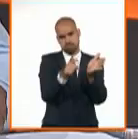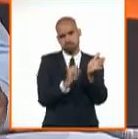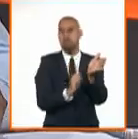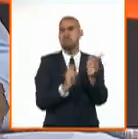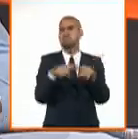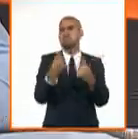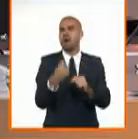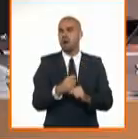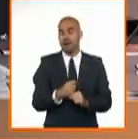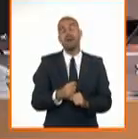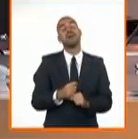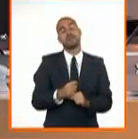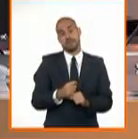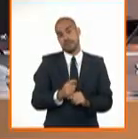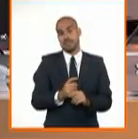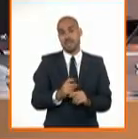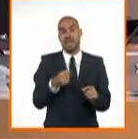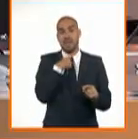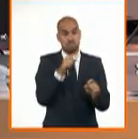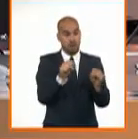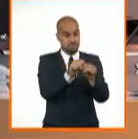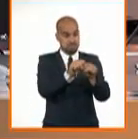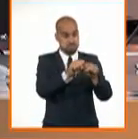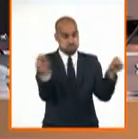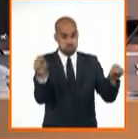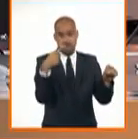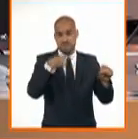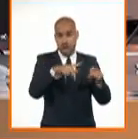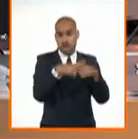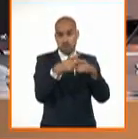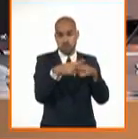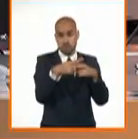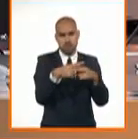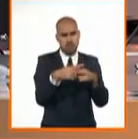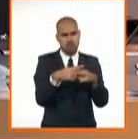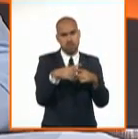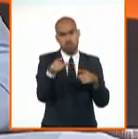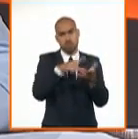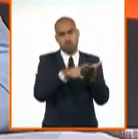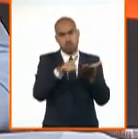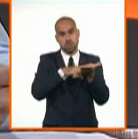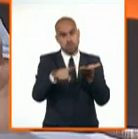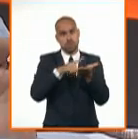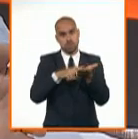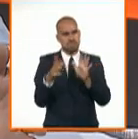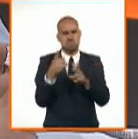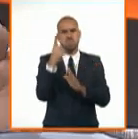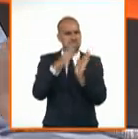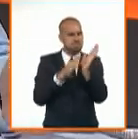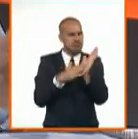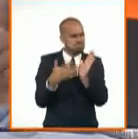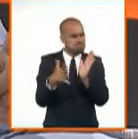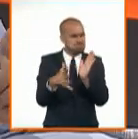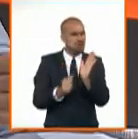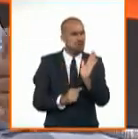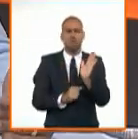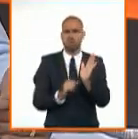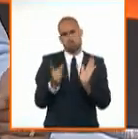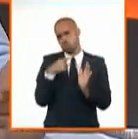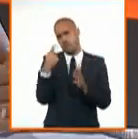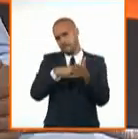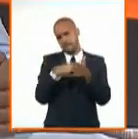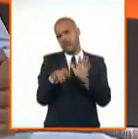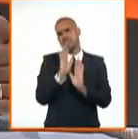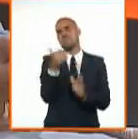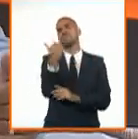la de sacar esa unidad para más para mantenimiento de verduras semanas un mes por lo menos no no estamos planificando 10 días 10 días